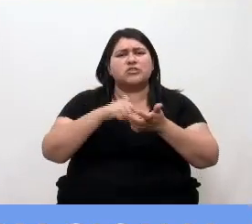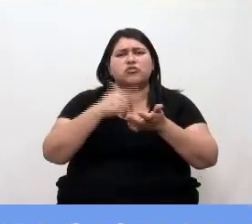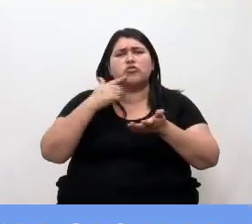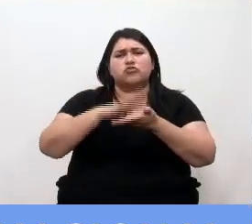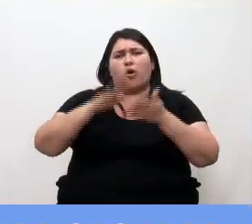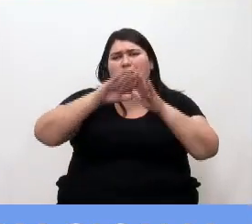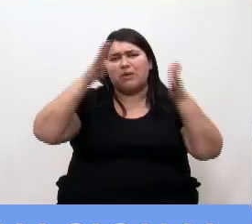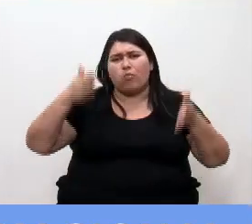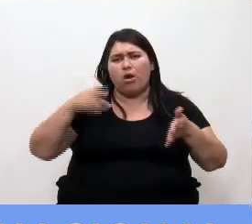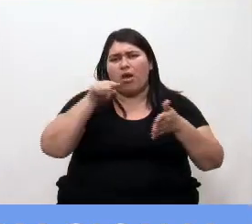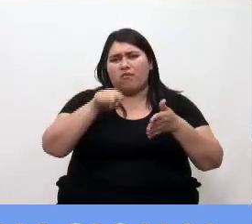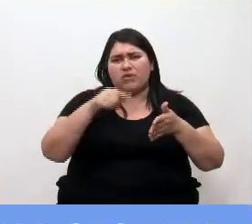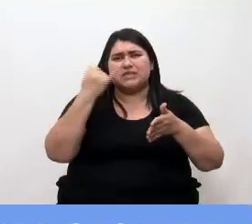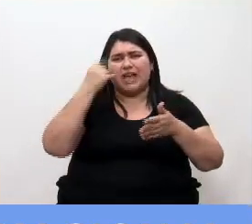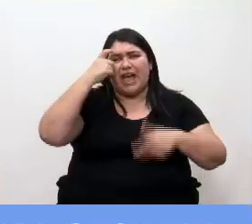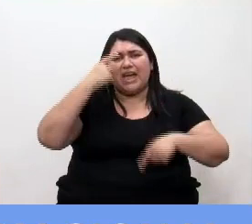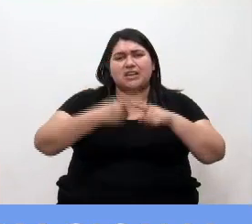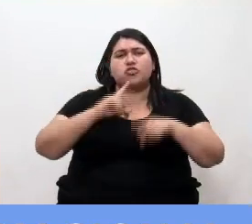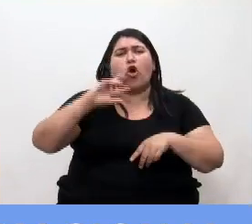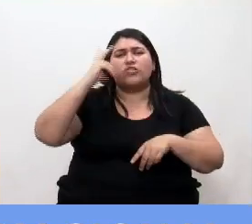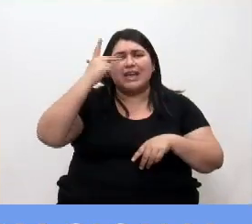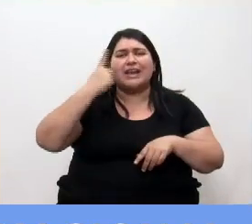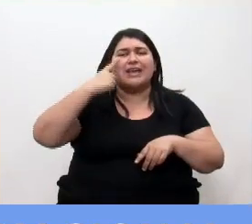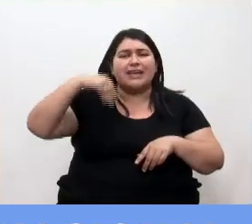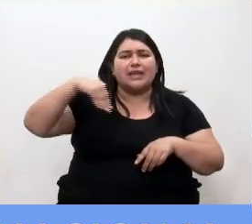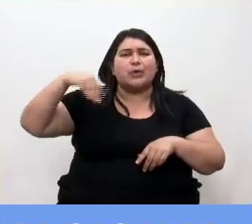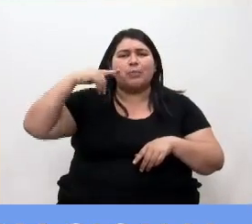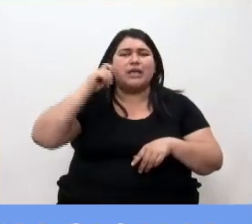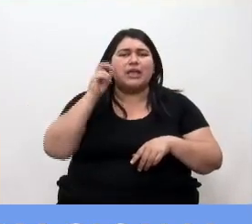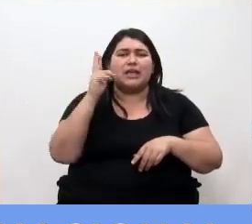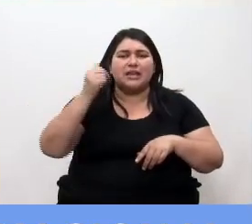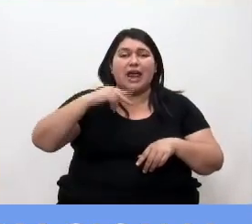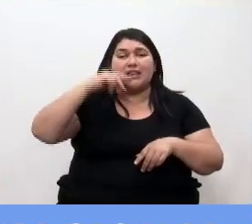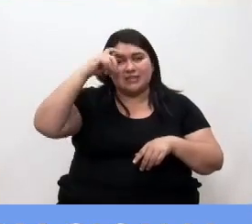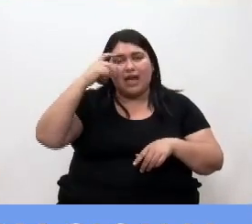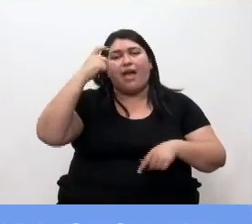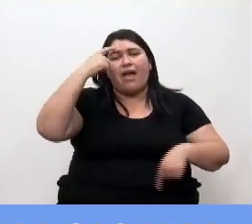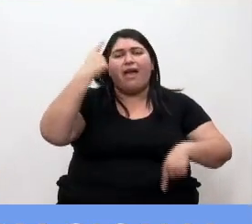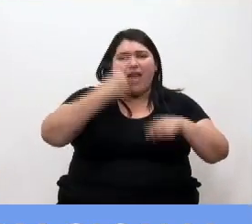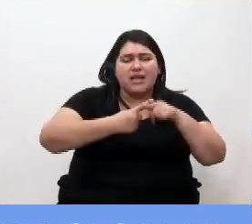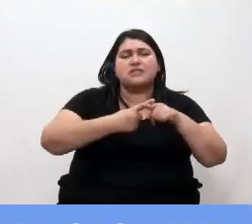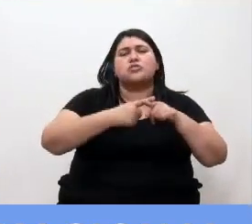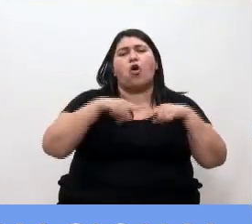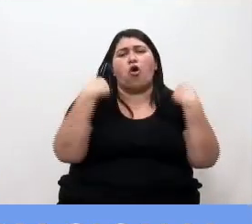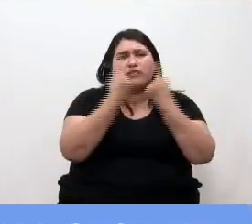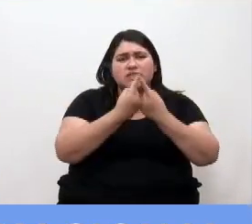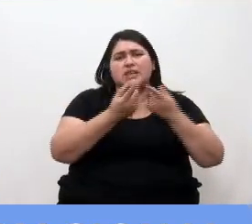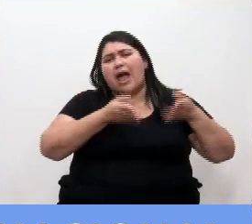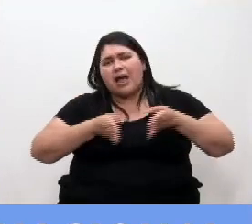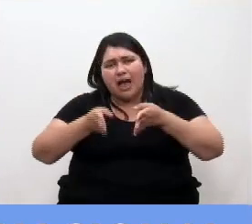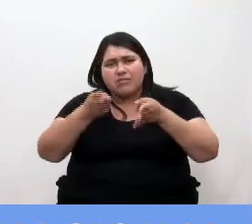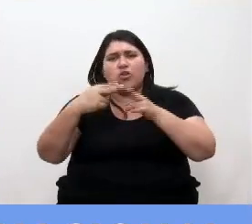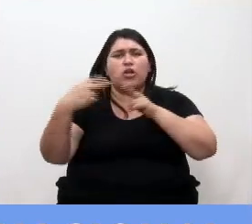identificado como ex hotel de inmigrantes ex oficina de puentes y caminos de la ciudad de Goya